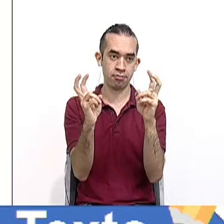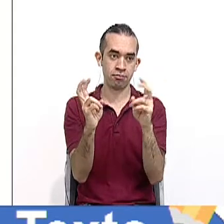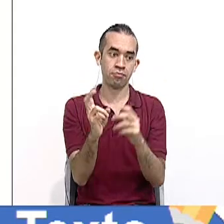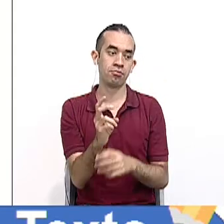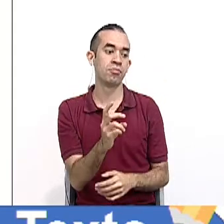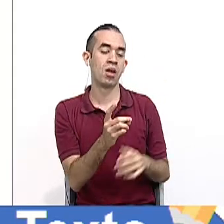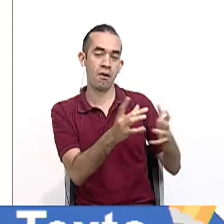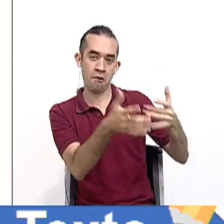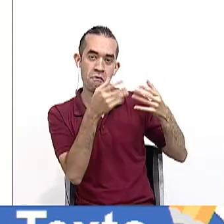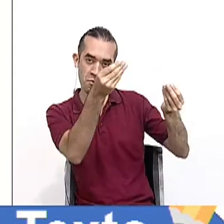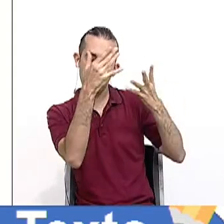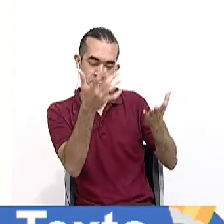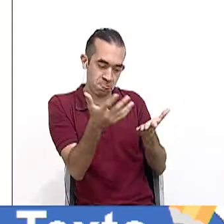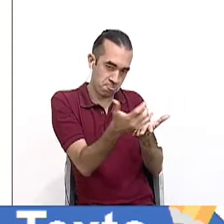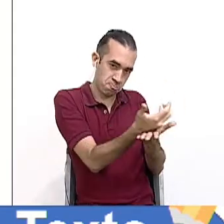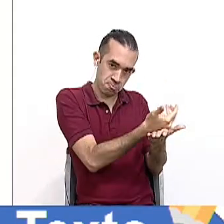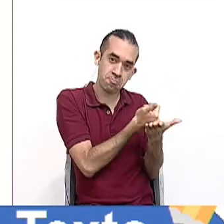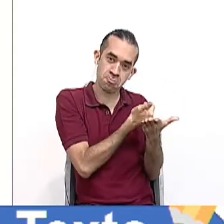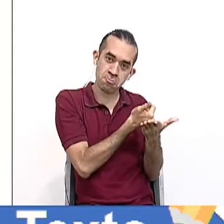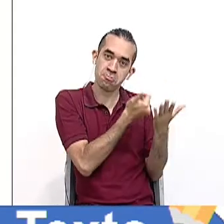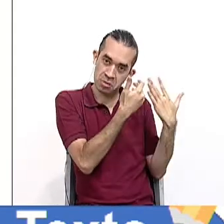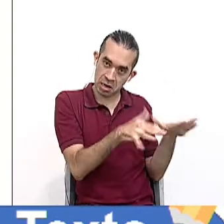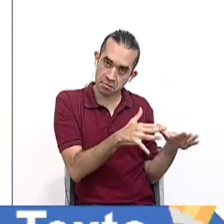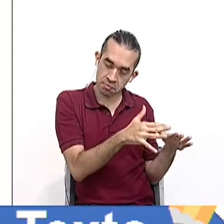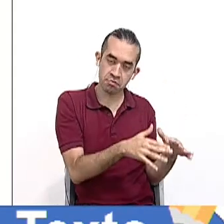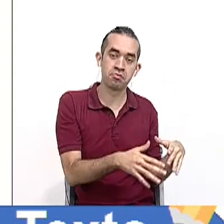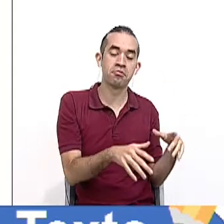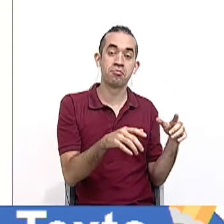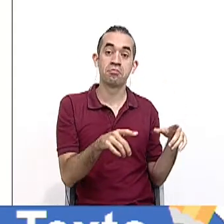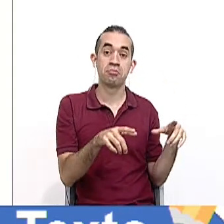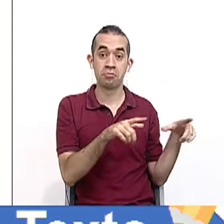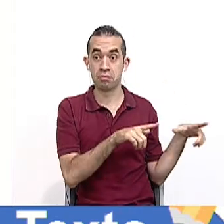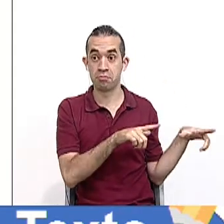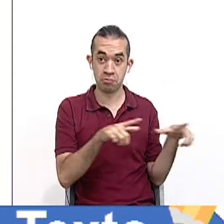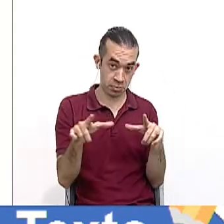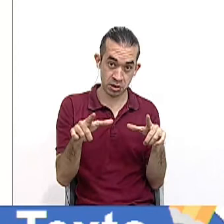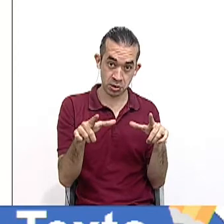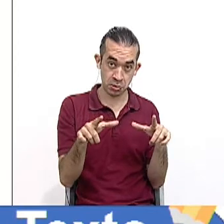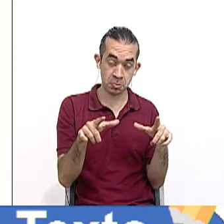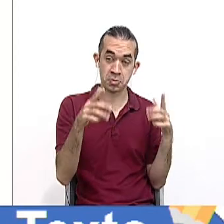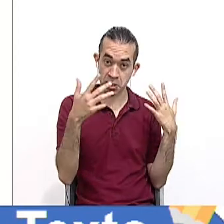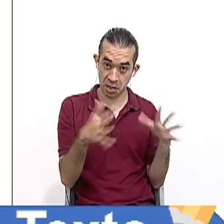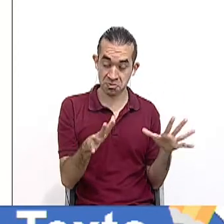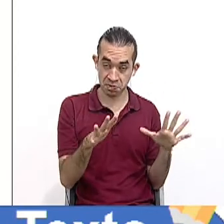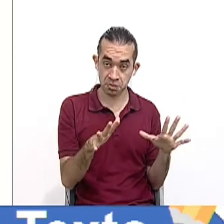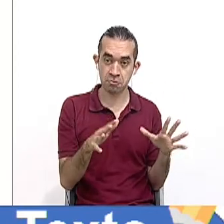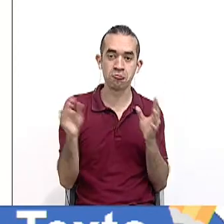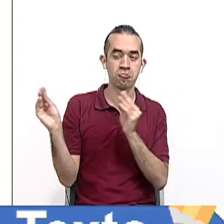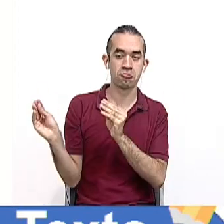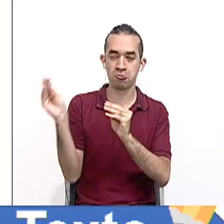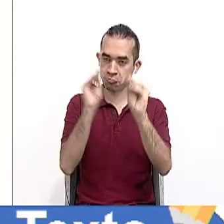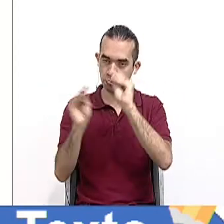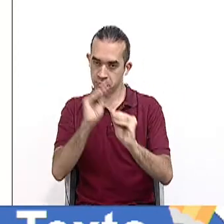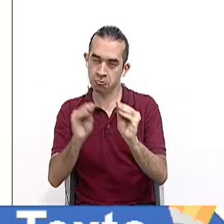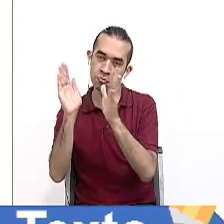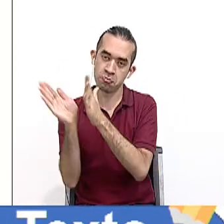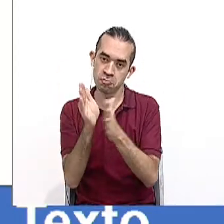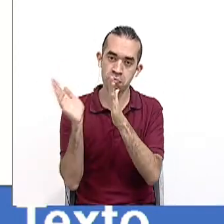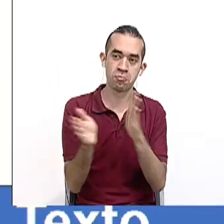Documentarnos al respecto y una vez tenida la información, organizarla.